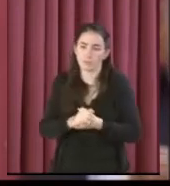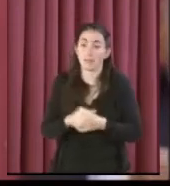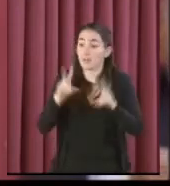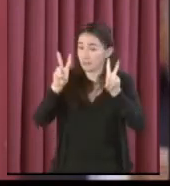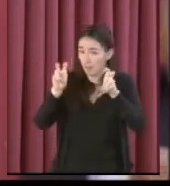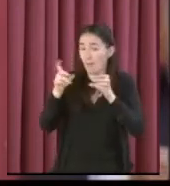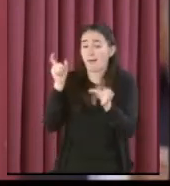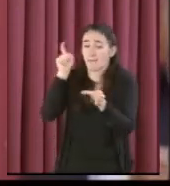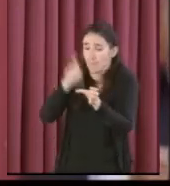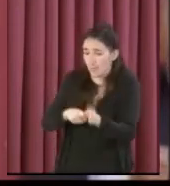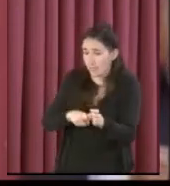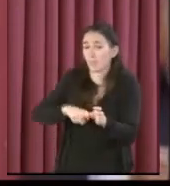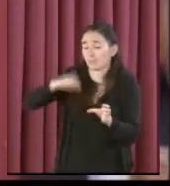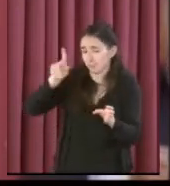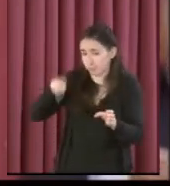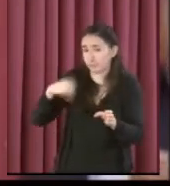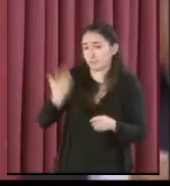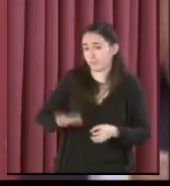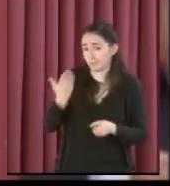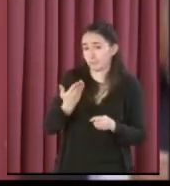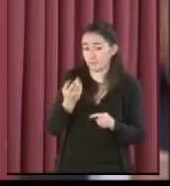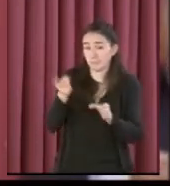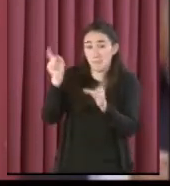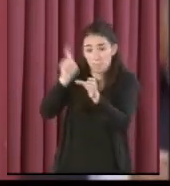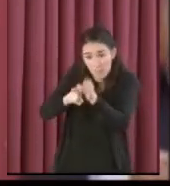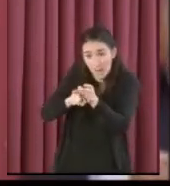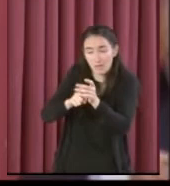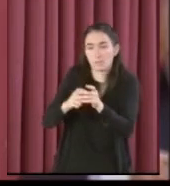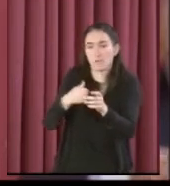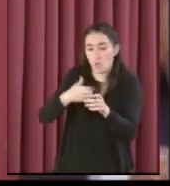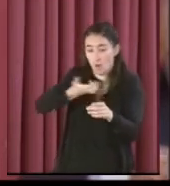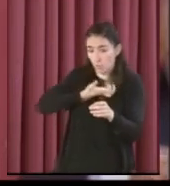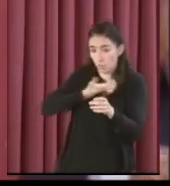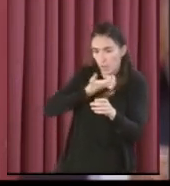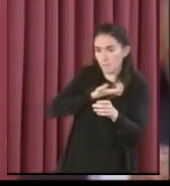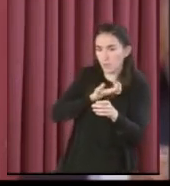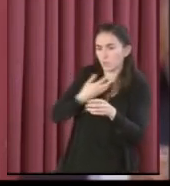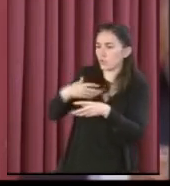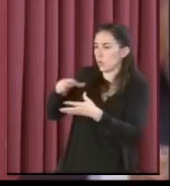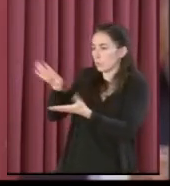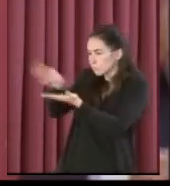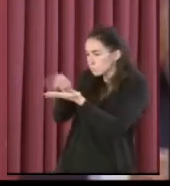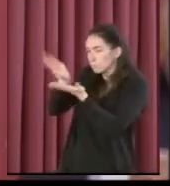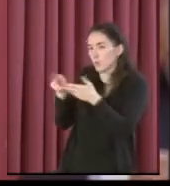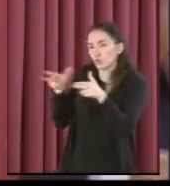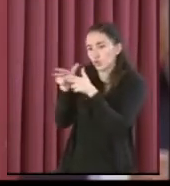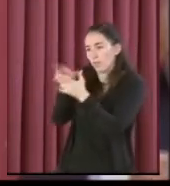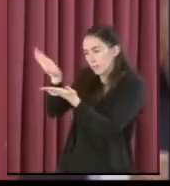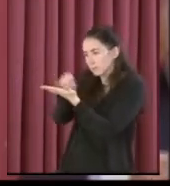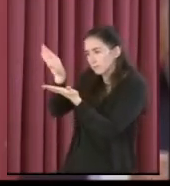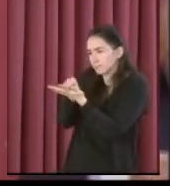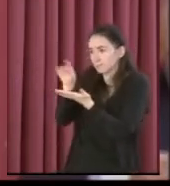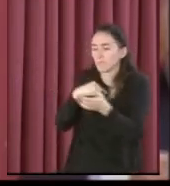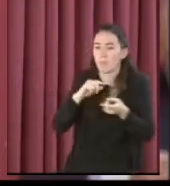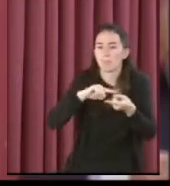participación y convierte al ayuntamiento en canalizador de energías sociales. Constituye una herramienta con un papel potencial